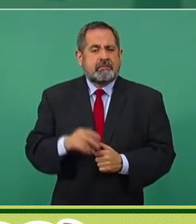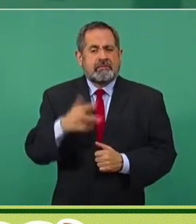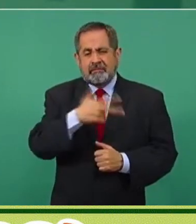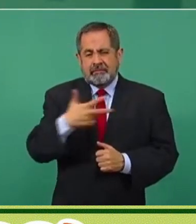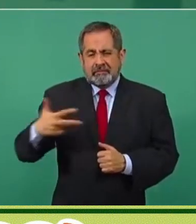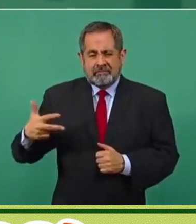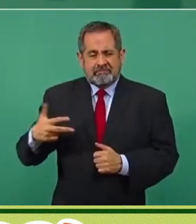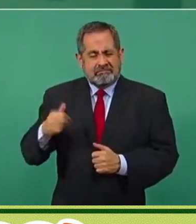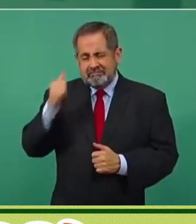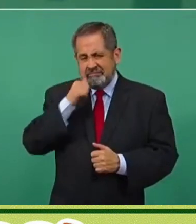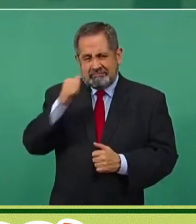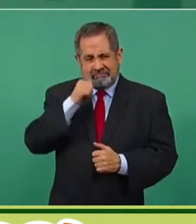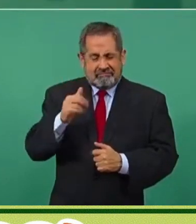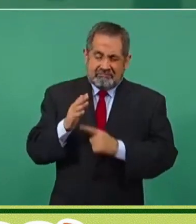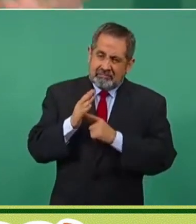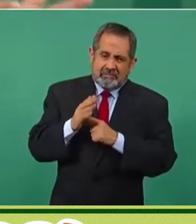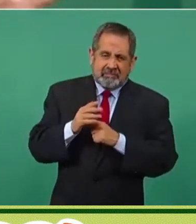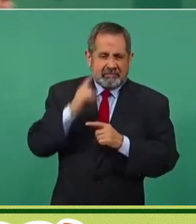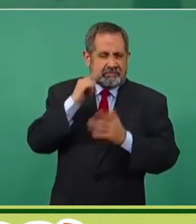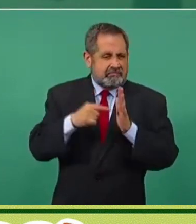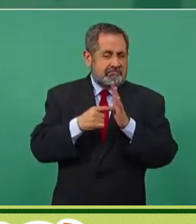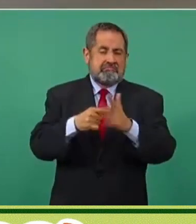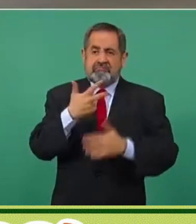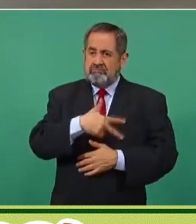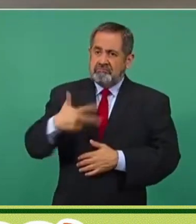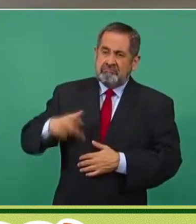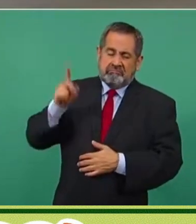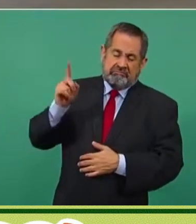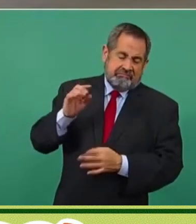Dinamarca, siempre lo pongo de ejemplo,